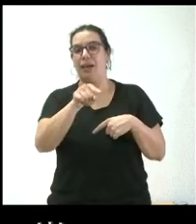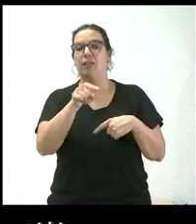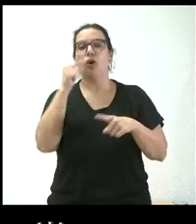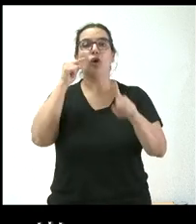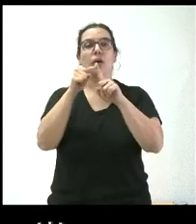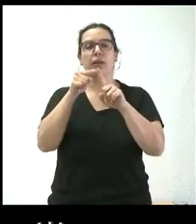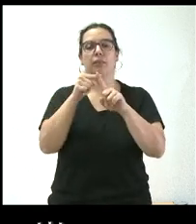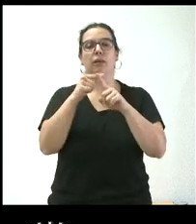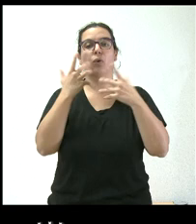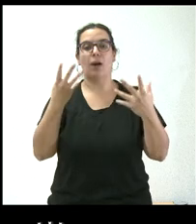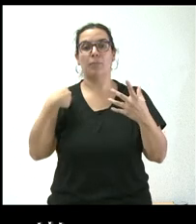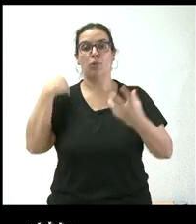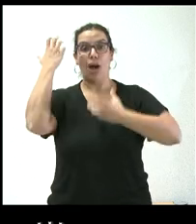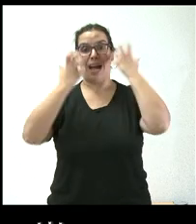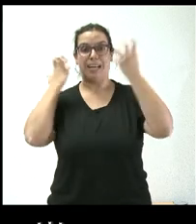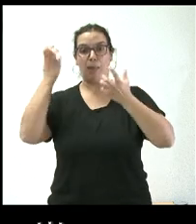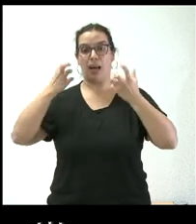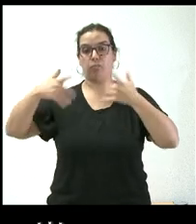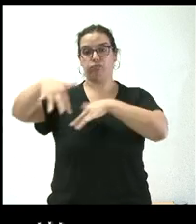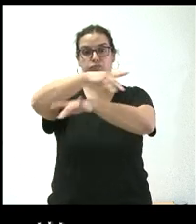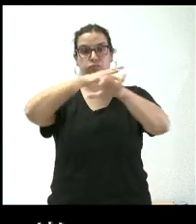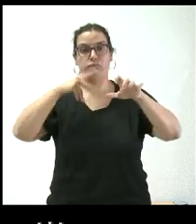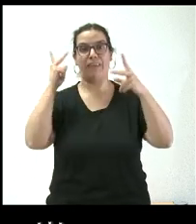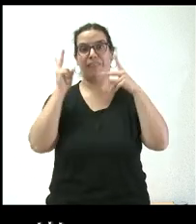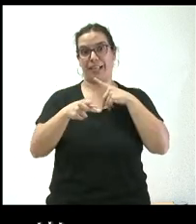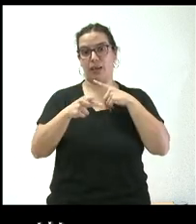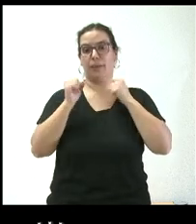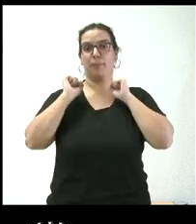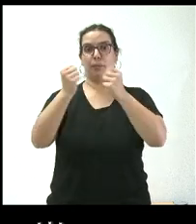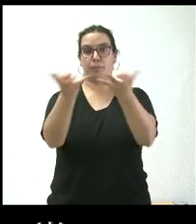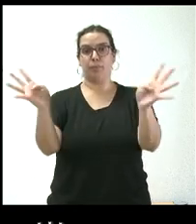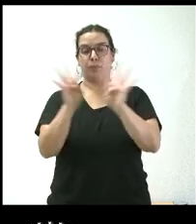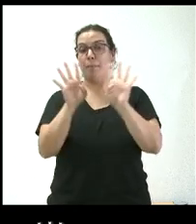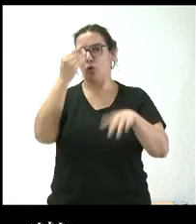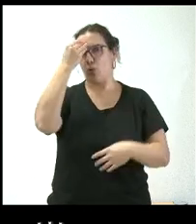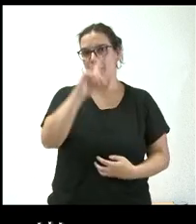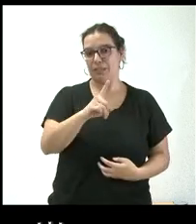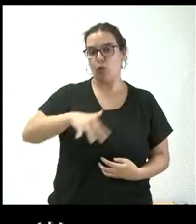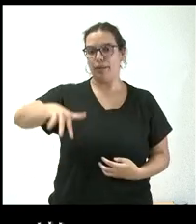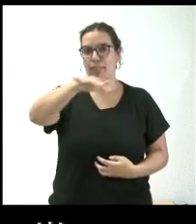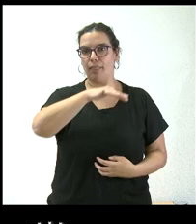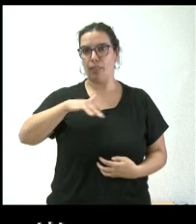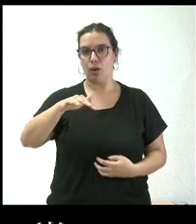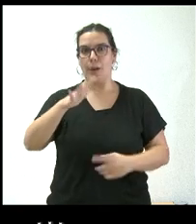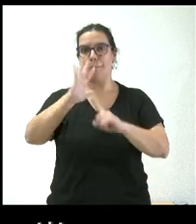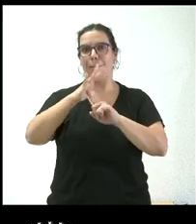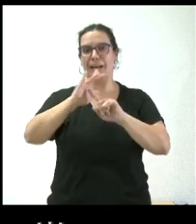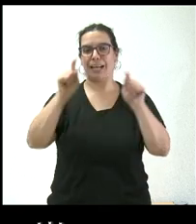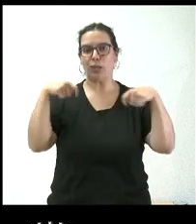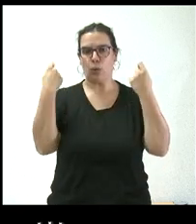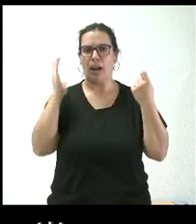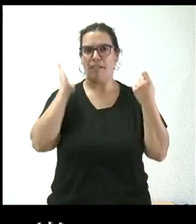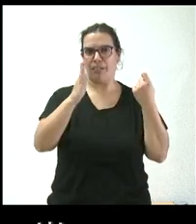del paso del ganado Pero la pregunta es si no se ha tenido en cuenta la afección medioambiental en una zona que es parque natural jto